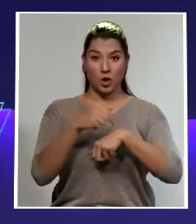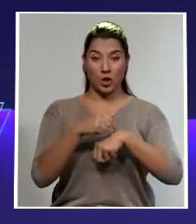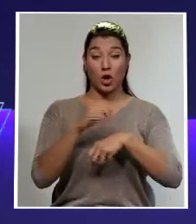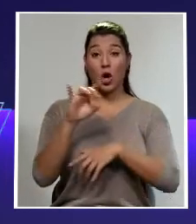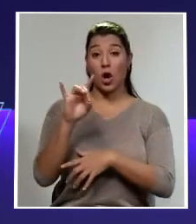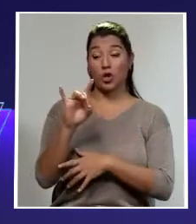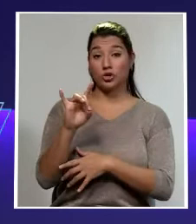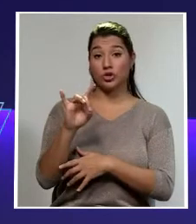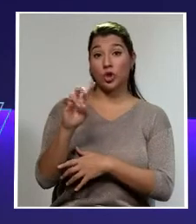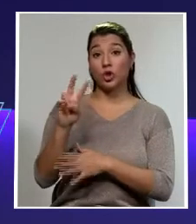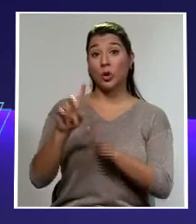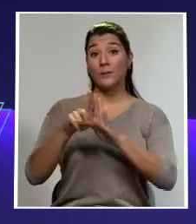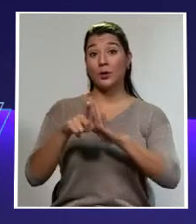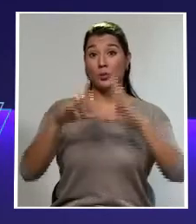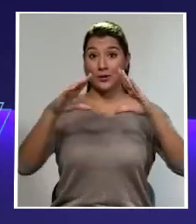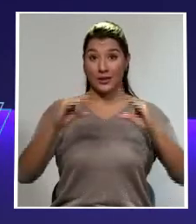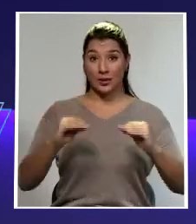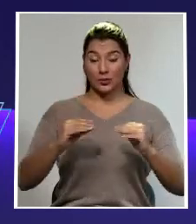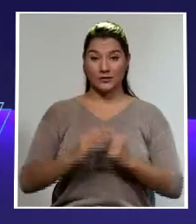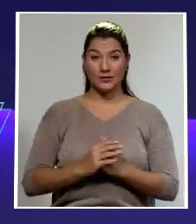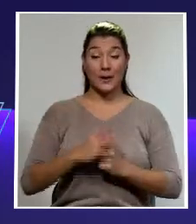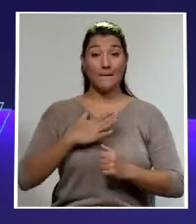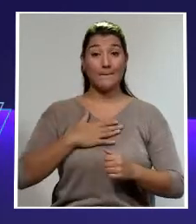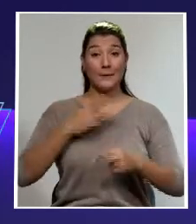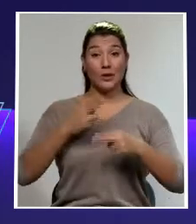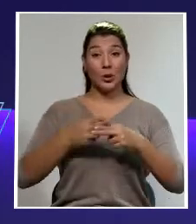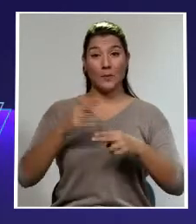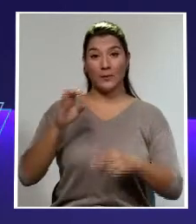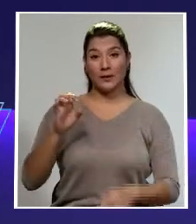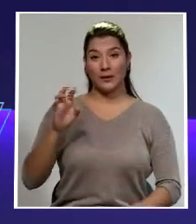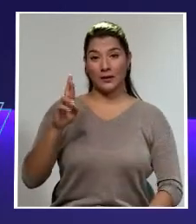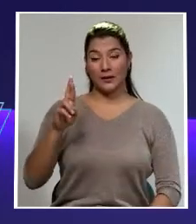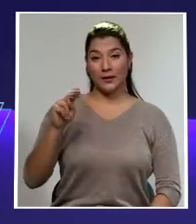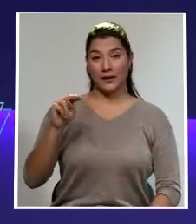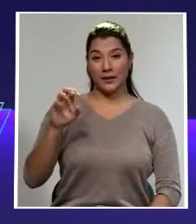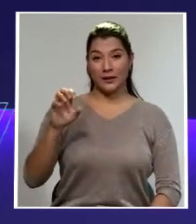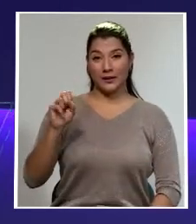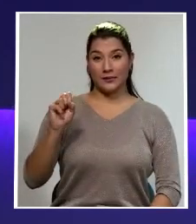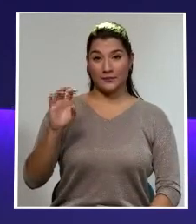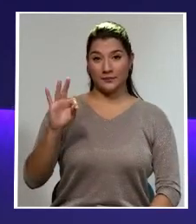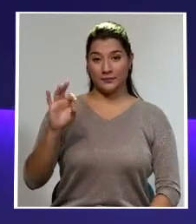noche, con 2 minutos. Soy Ernesto Rivera.